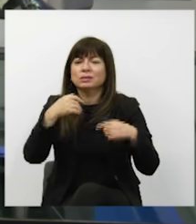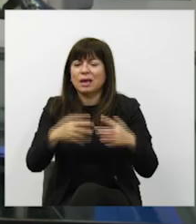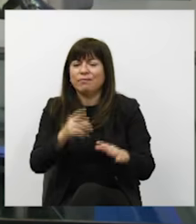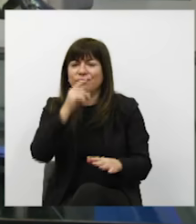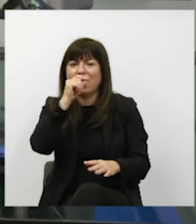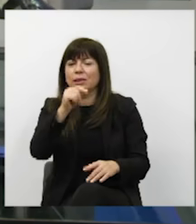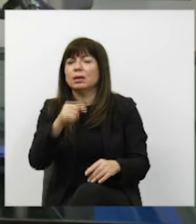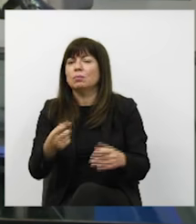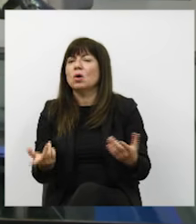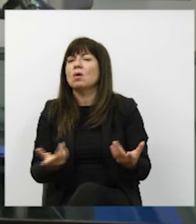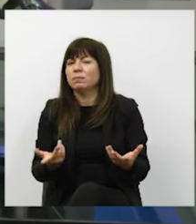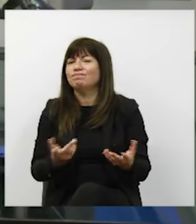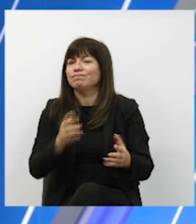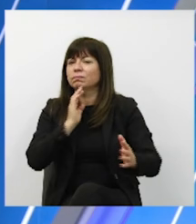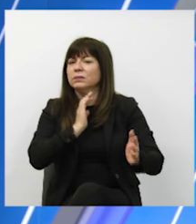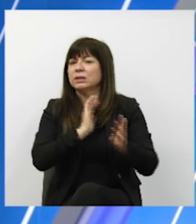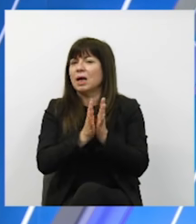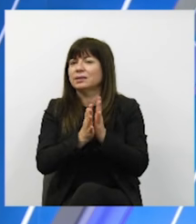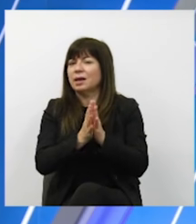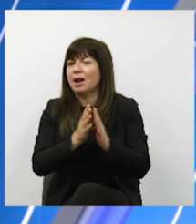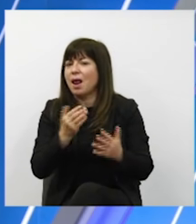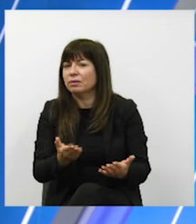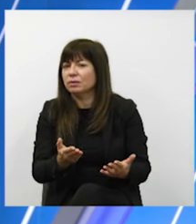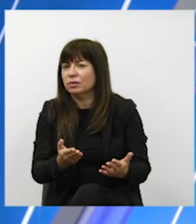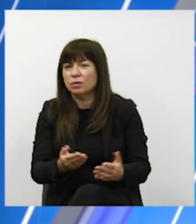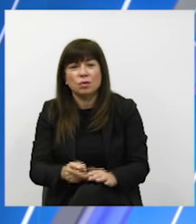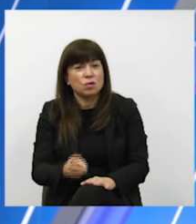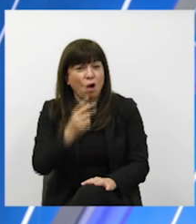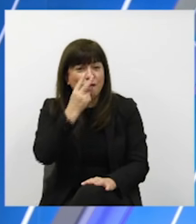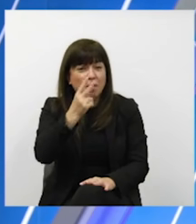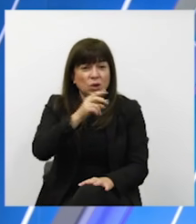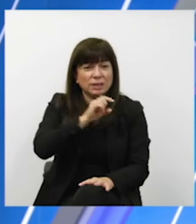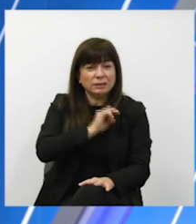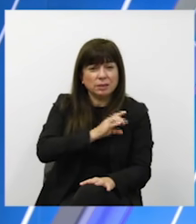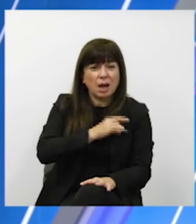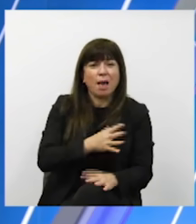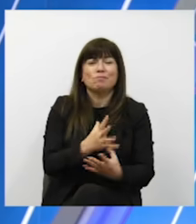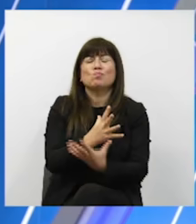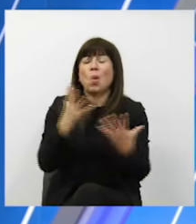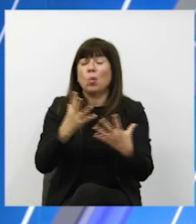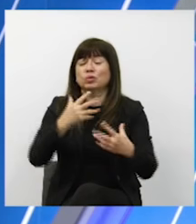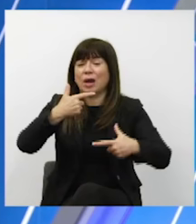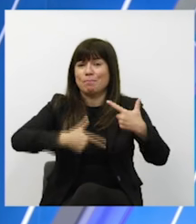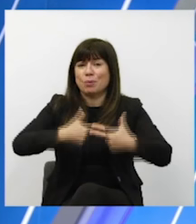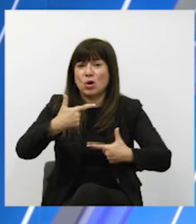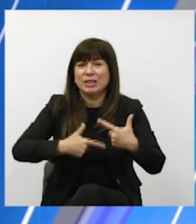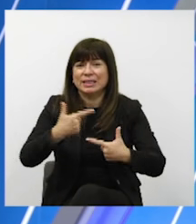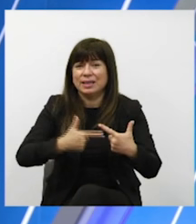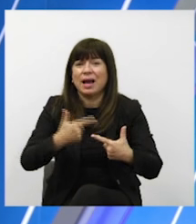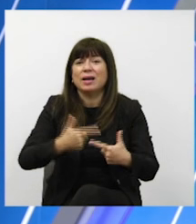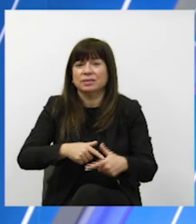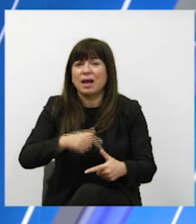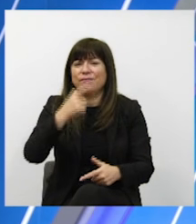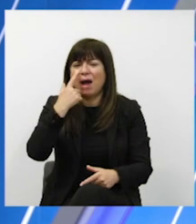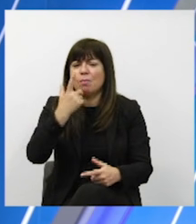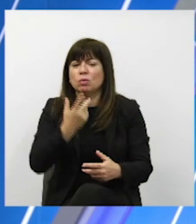pasar, vemos que se está acelerando, y lo que no vemos en Chile son muchas políticas que vayan en favor de esto. Son